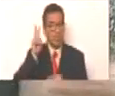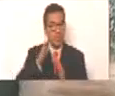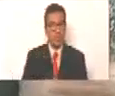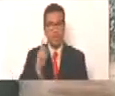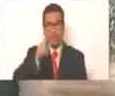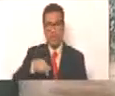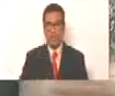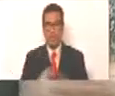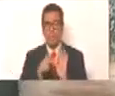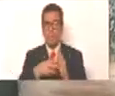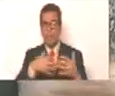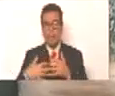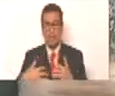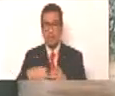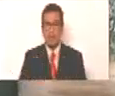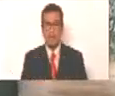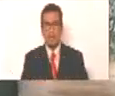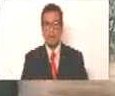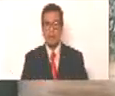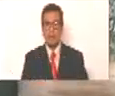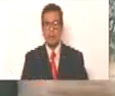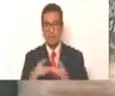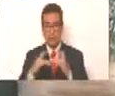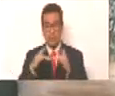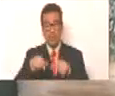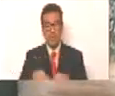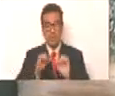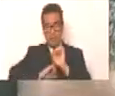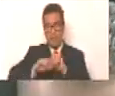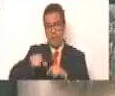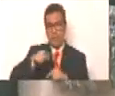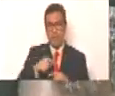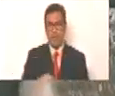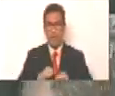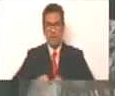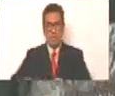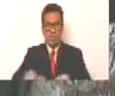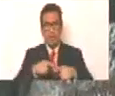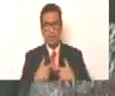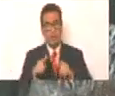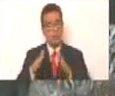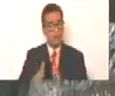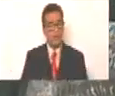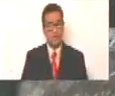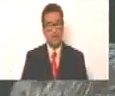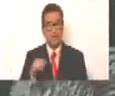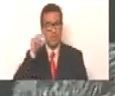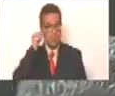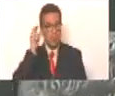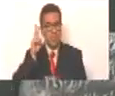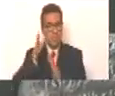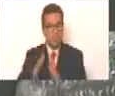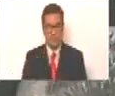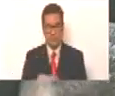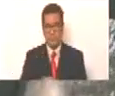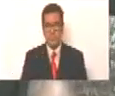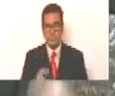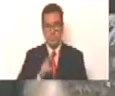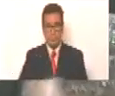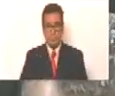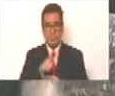batalla de los puentes defendiendo la patria, defendiendo la soberanía y la independencia. Es la mujer venezolana que le ha tocado estar en la